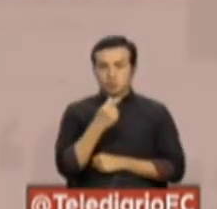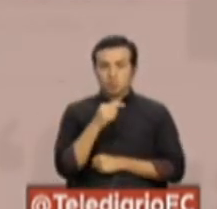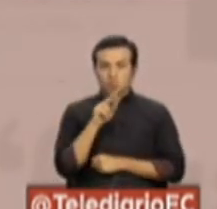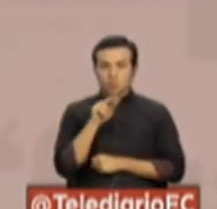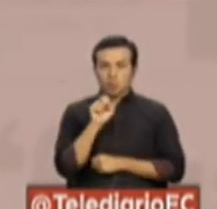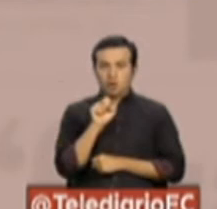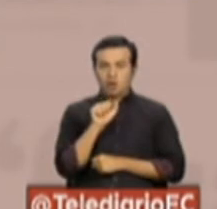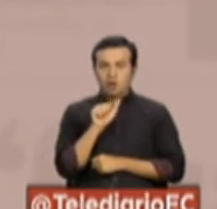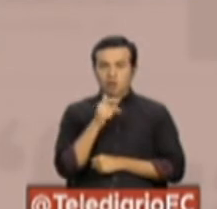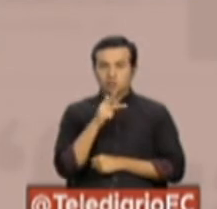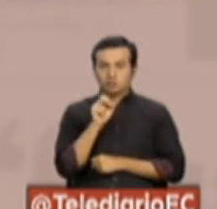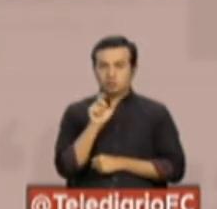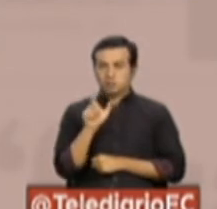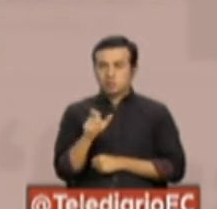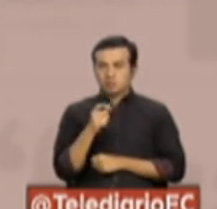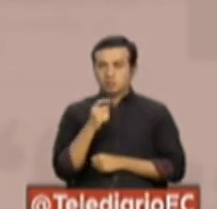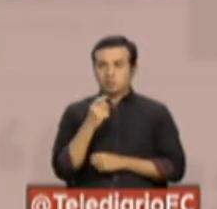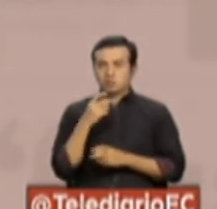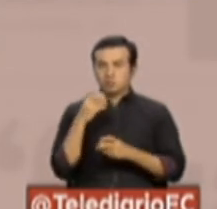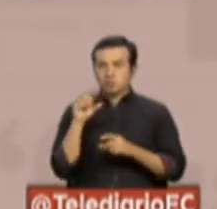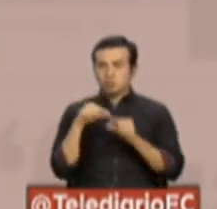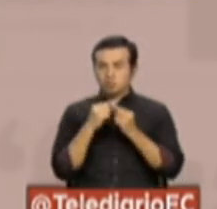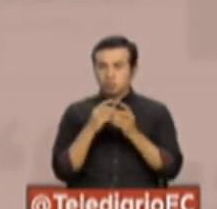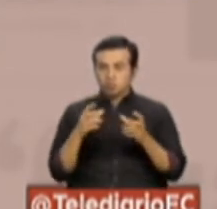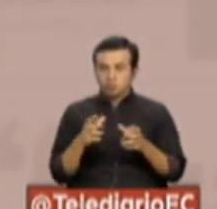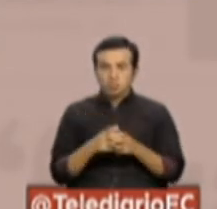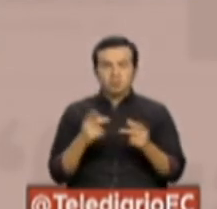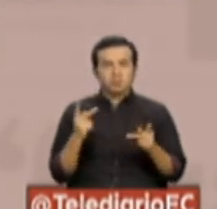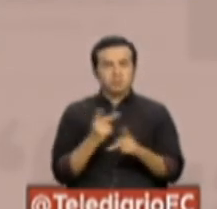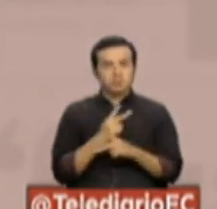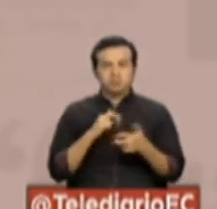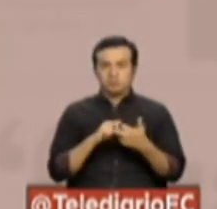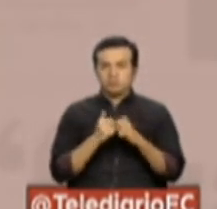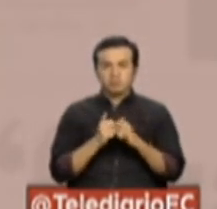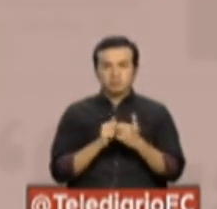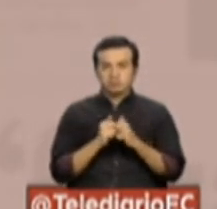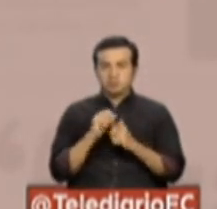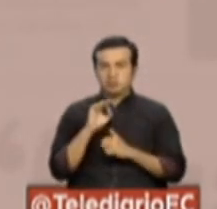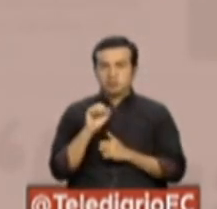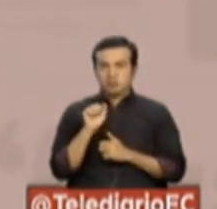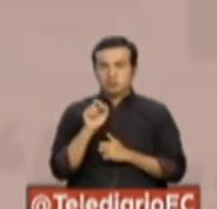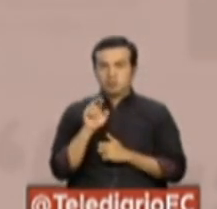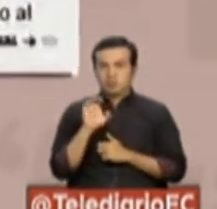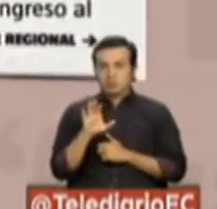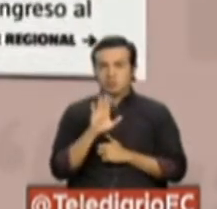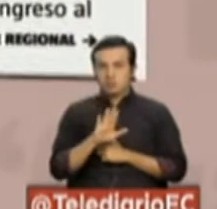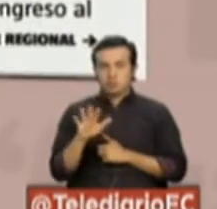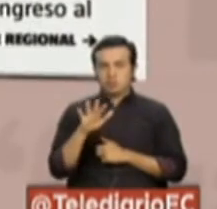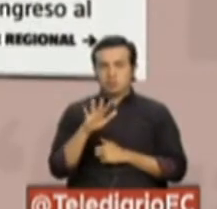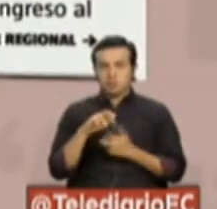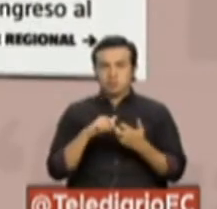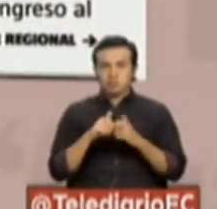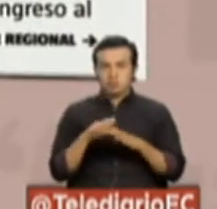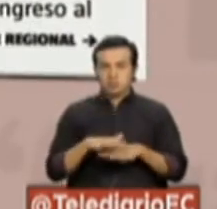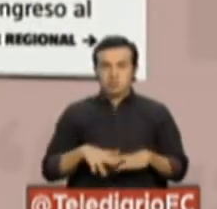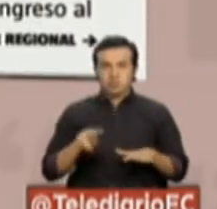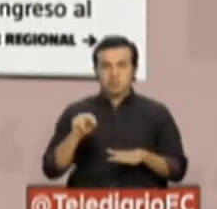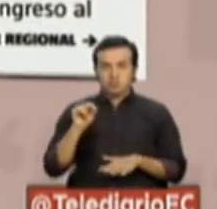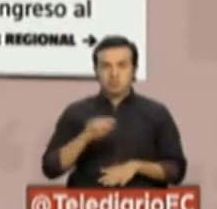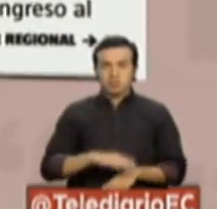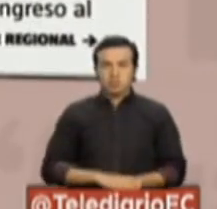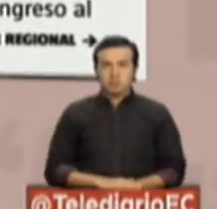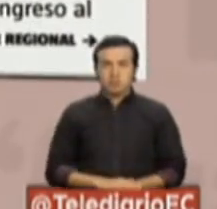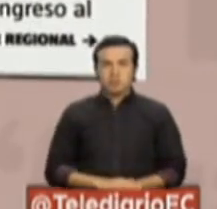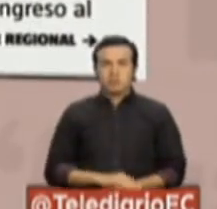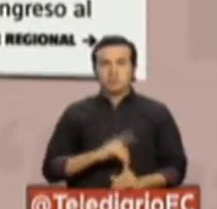del líder de este grupo disidente de las FARC que ha venido asolando la frontera norte.